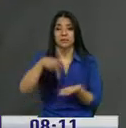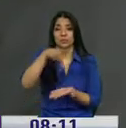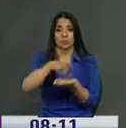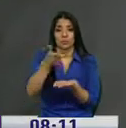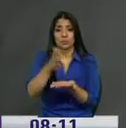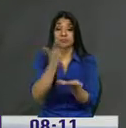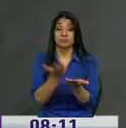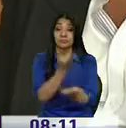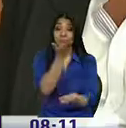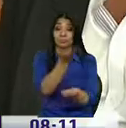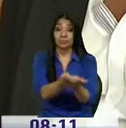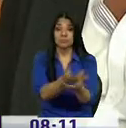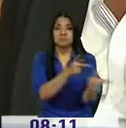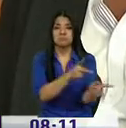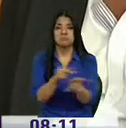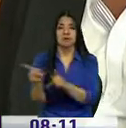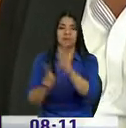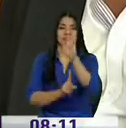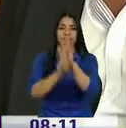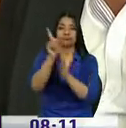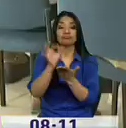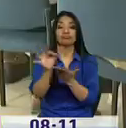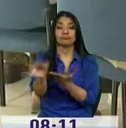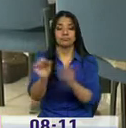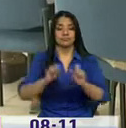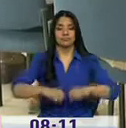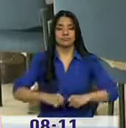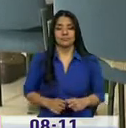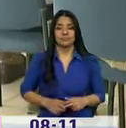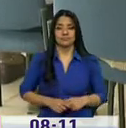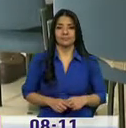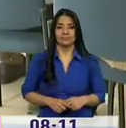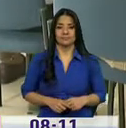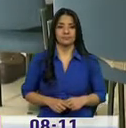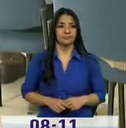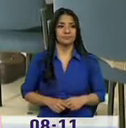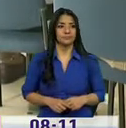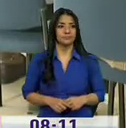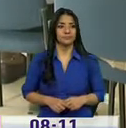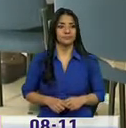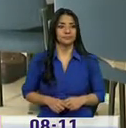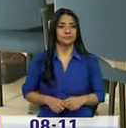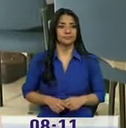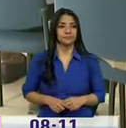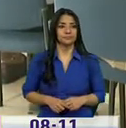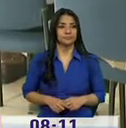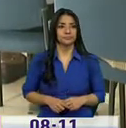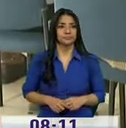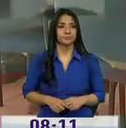propuestas formen parte del Plan de Desarrollo Rural, informó Priscila Cadena.